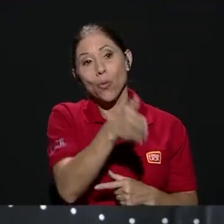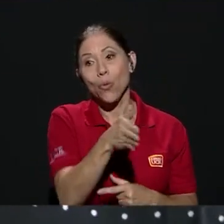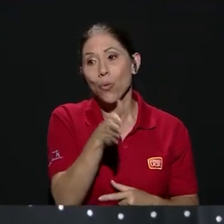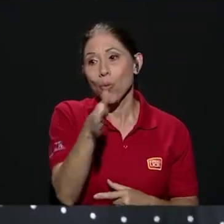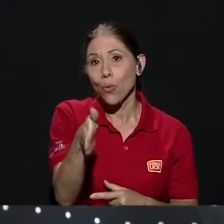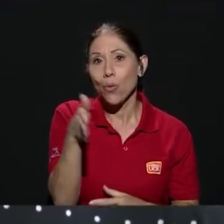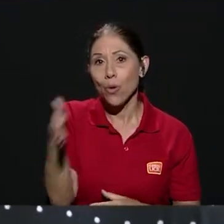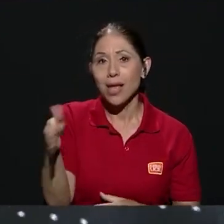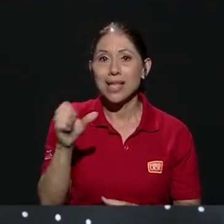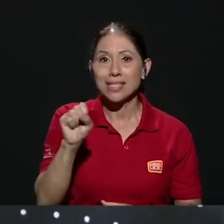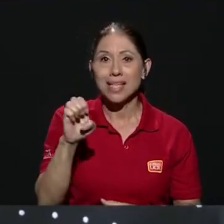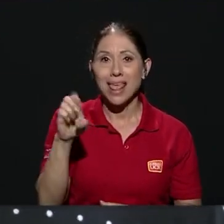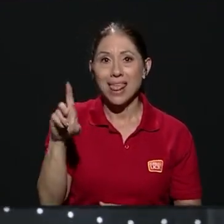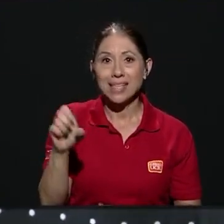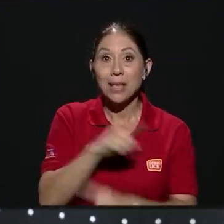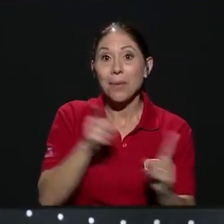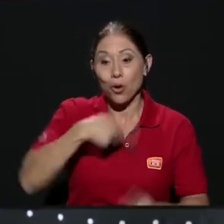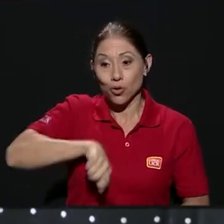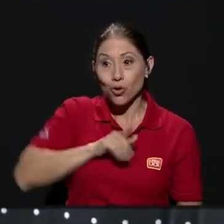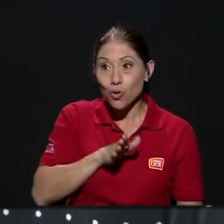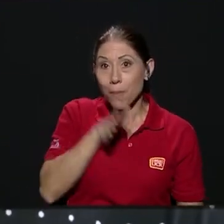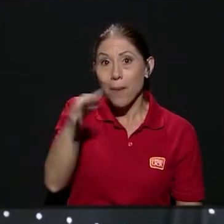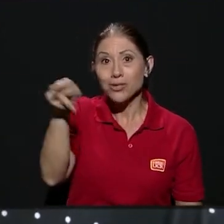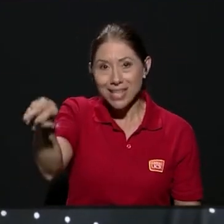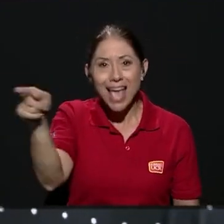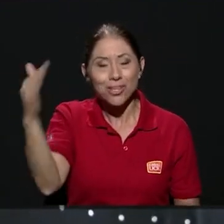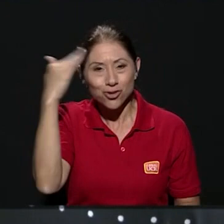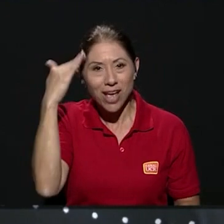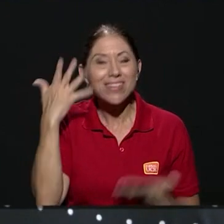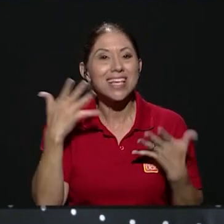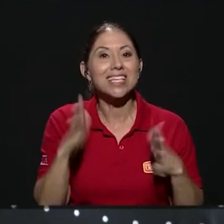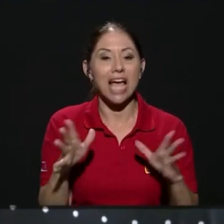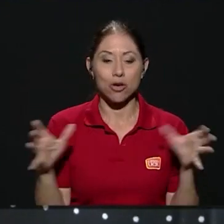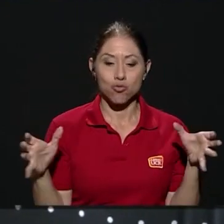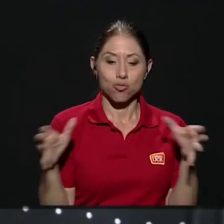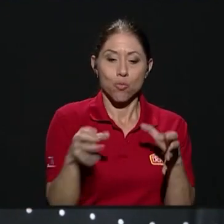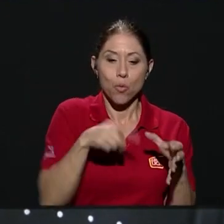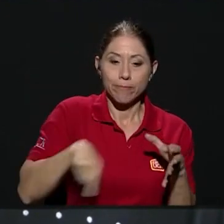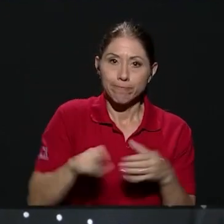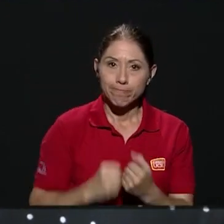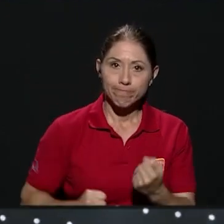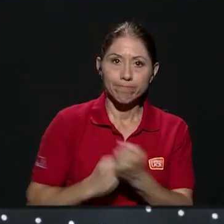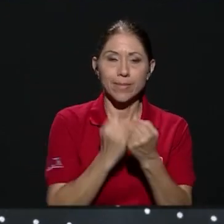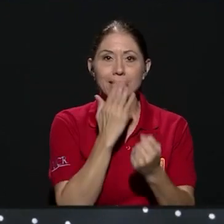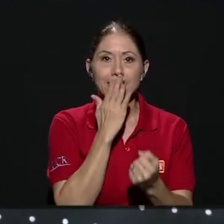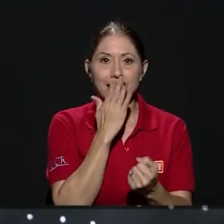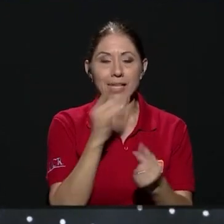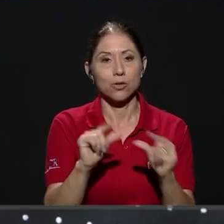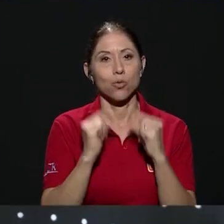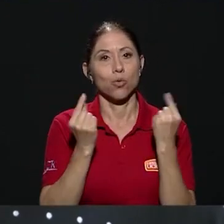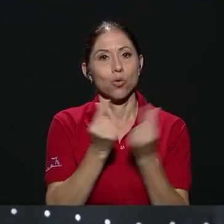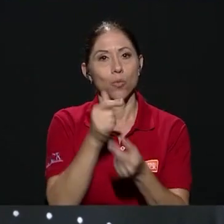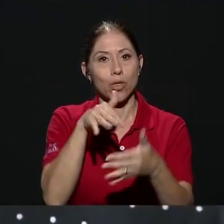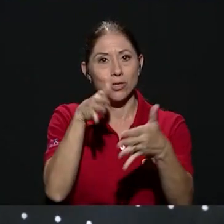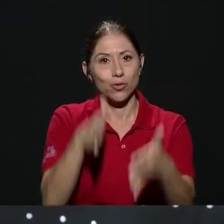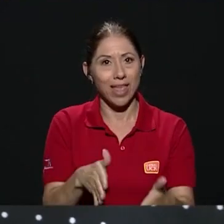desde que nosotros vamos allá ellos saben que existe un movimiento indígena, ya saben que existe un grupo de estudiantes que vienen desde los